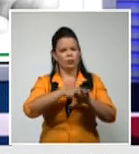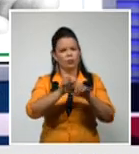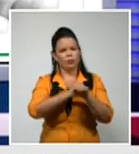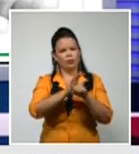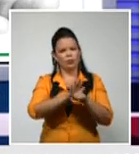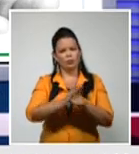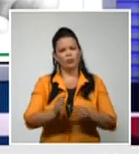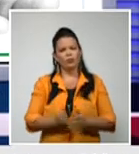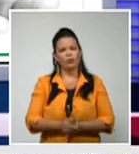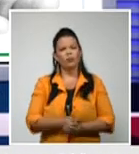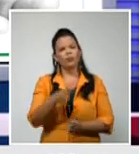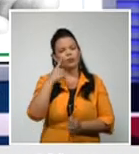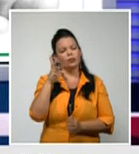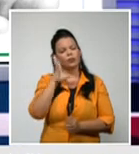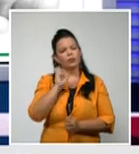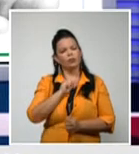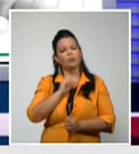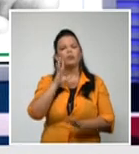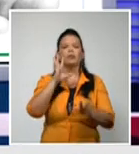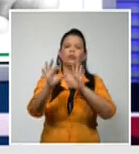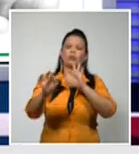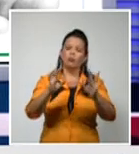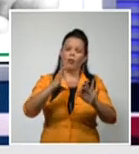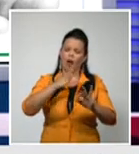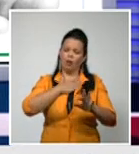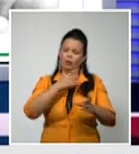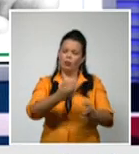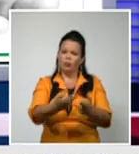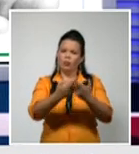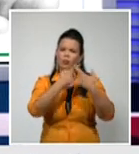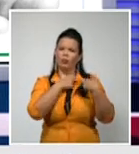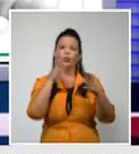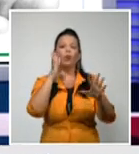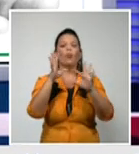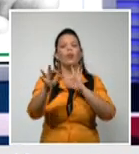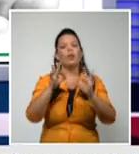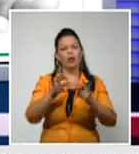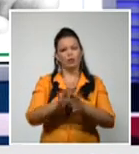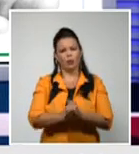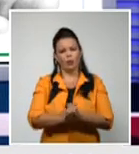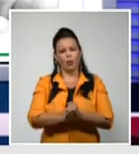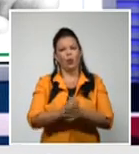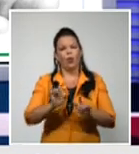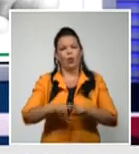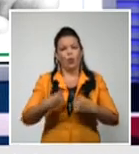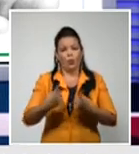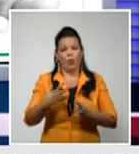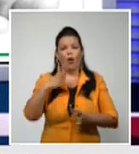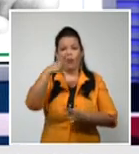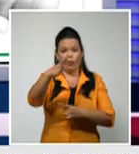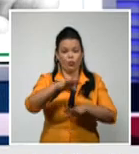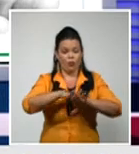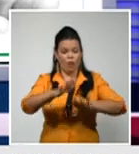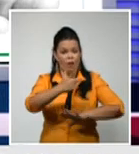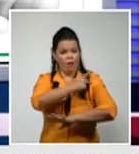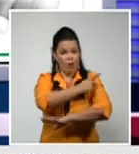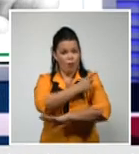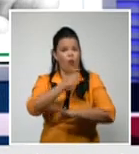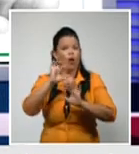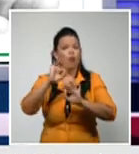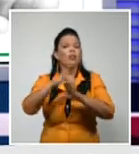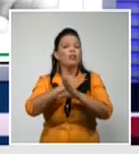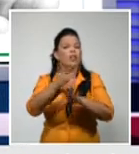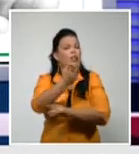la importancia de nuestra autorresponsabilidad. Cuidarnos para cuando definitivamente tengamos la vacuna o las vacunas que sean